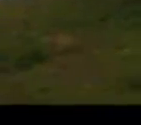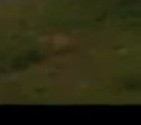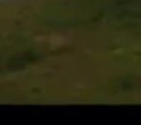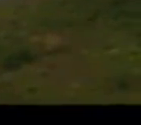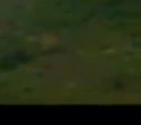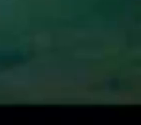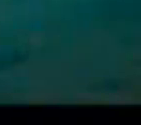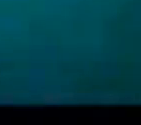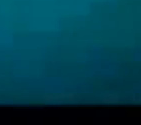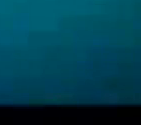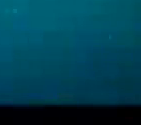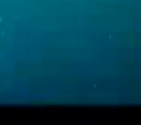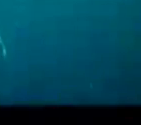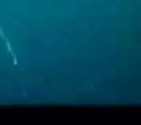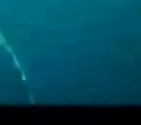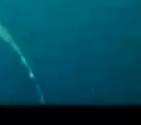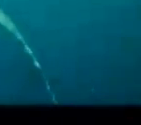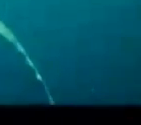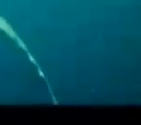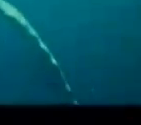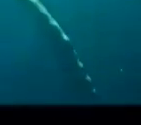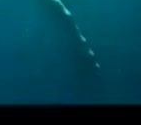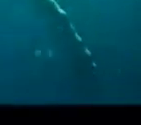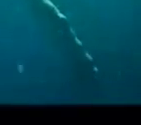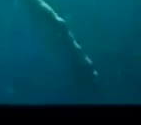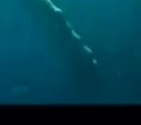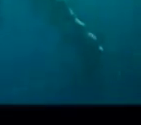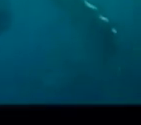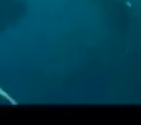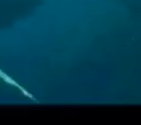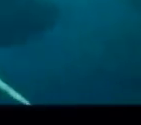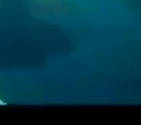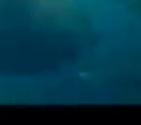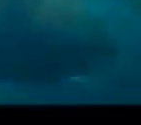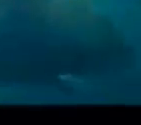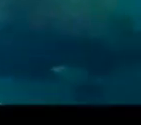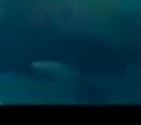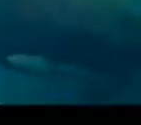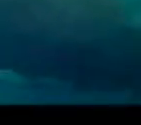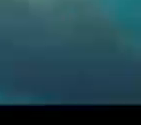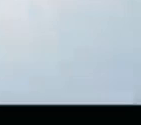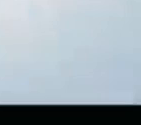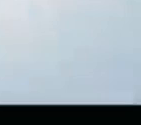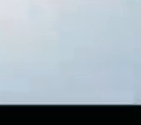donde el avistamiento de ballenas jorobadas atrae a miles de turistas entre los meses de junio y agosto.